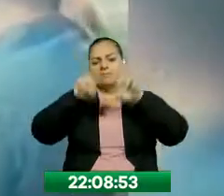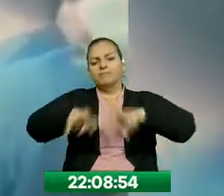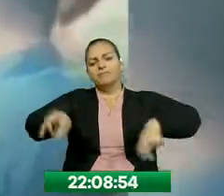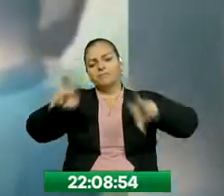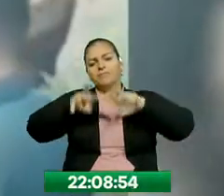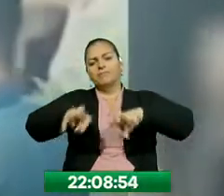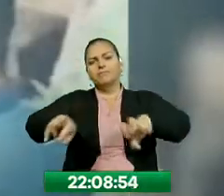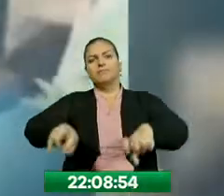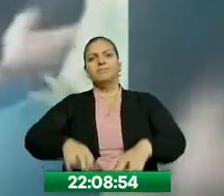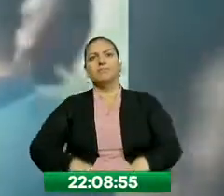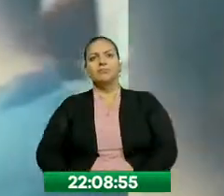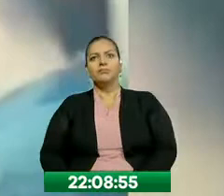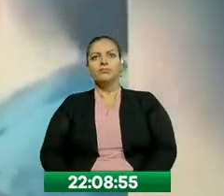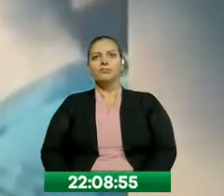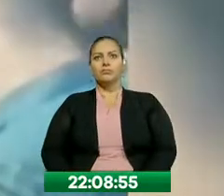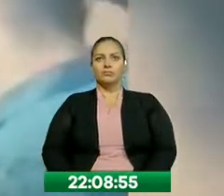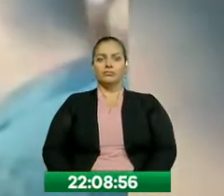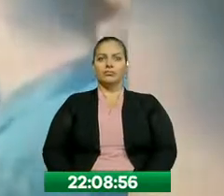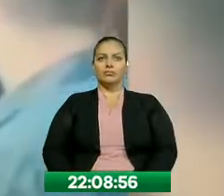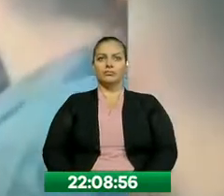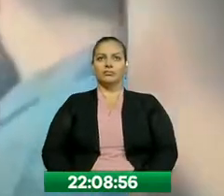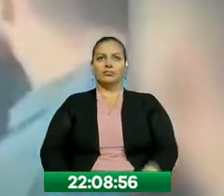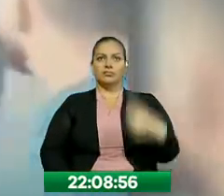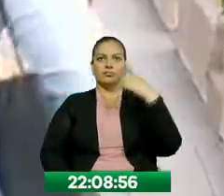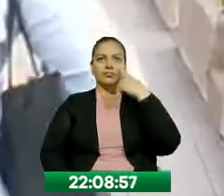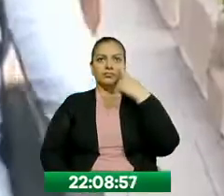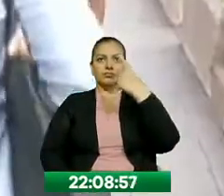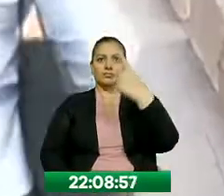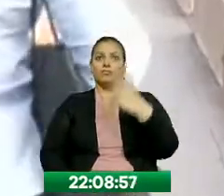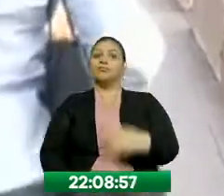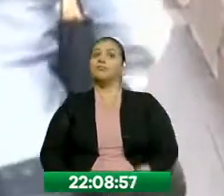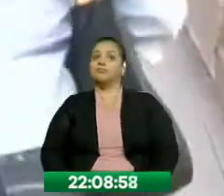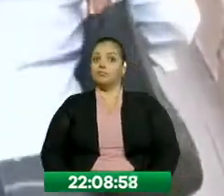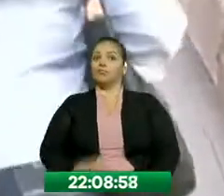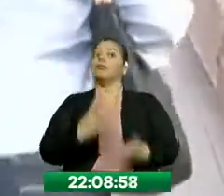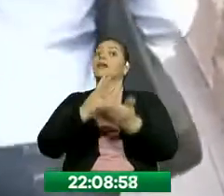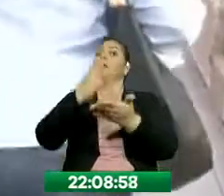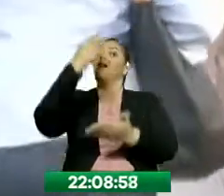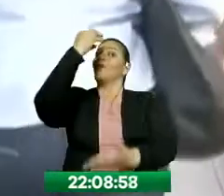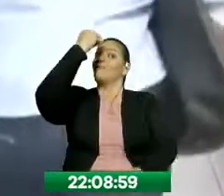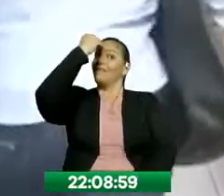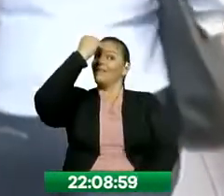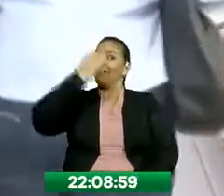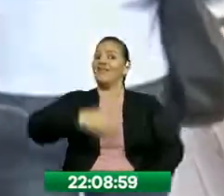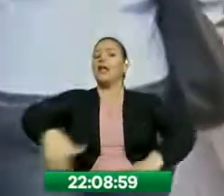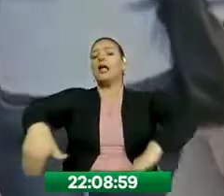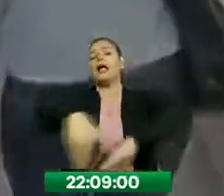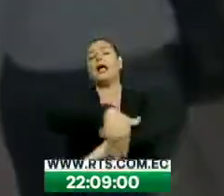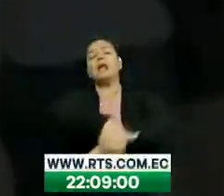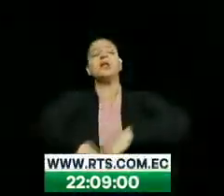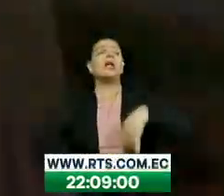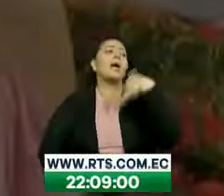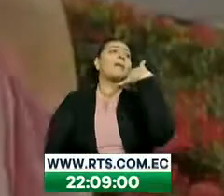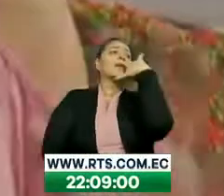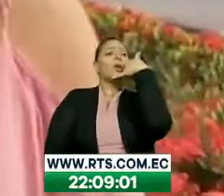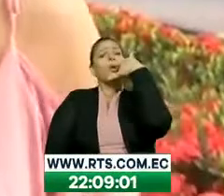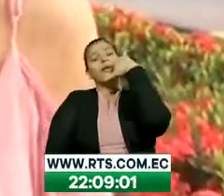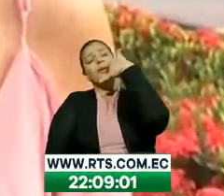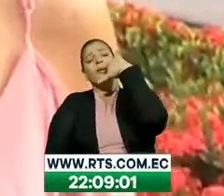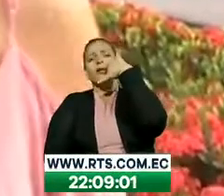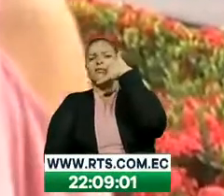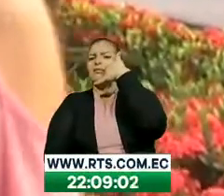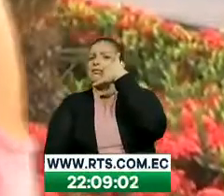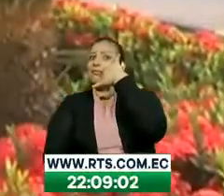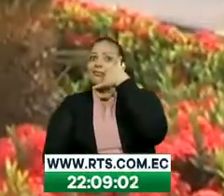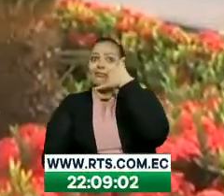información. Esta situación, dice la ciudadanía, sirve para tener mayor precaución cuando uno salga a la calle. Uno que hay que andar con